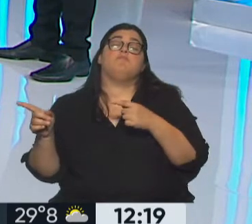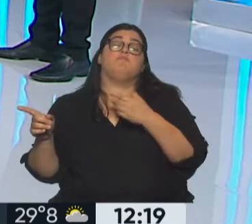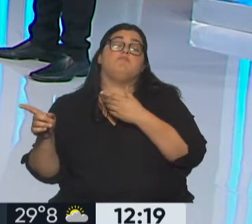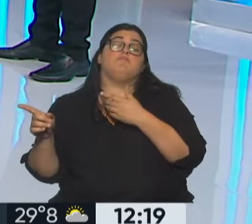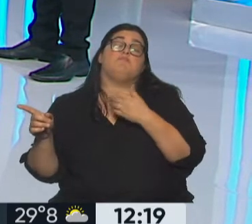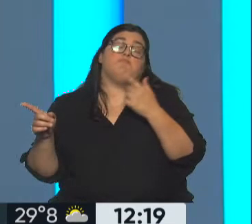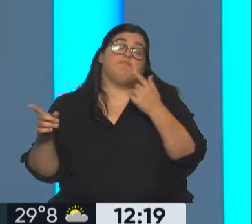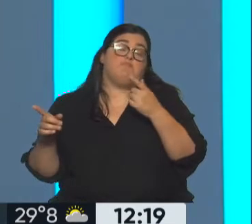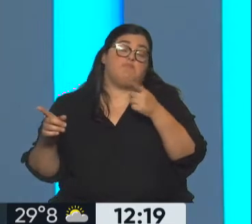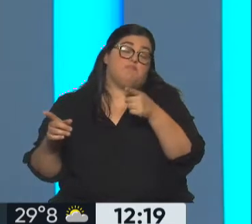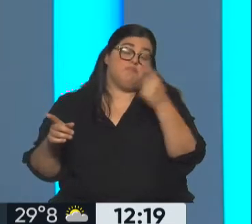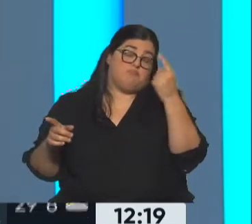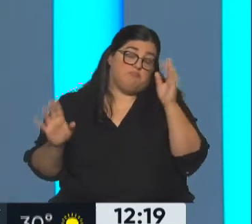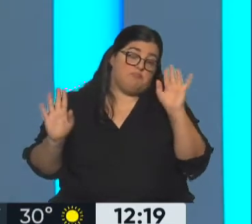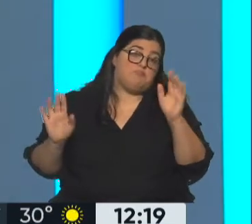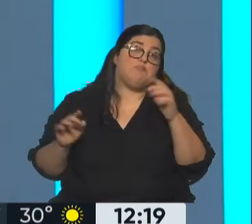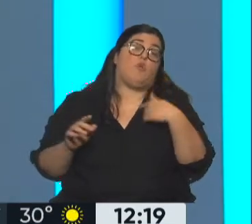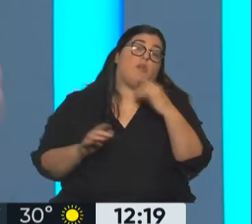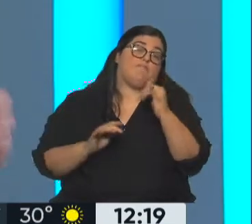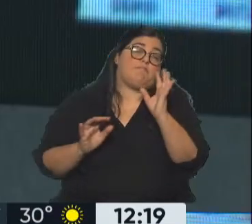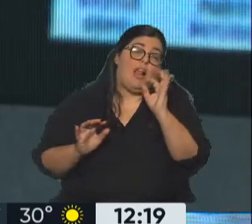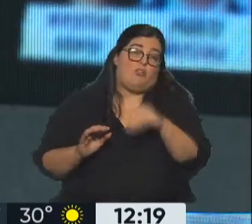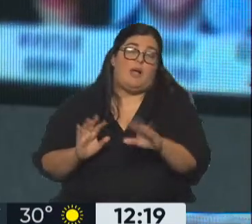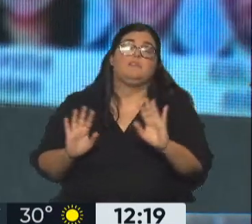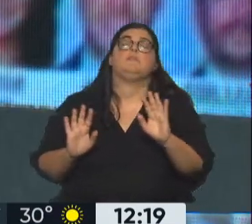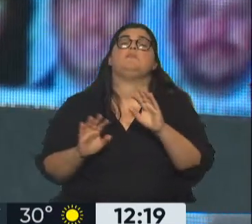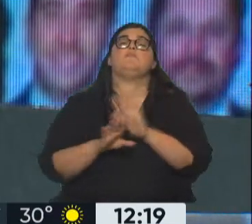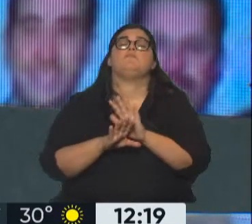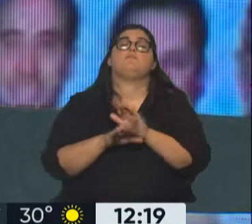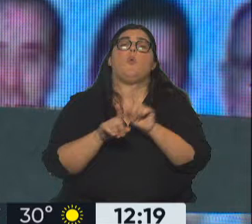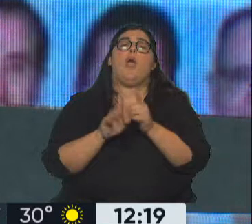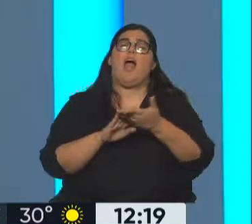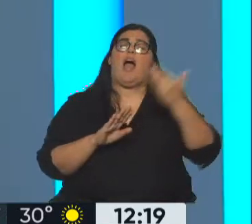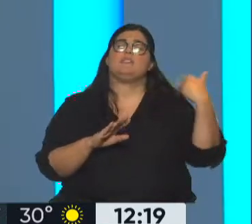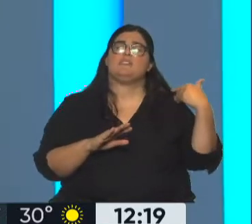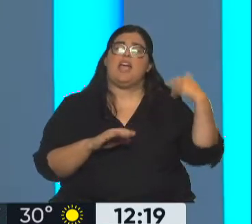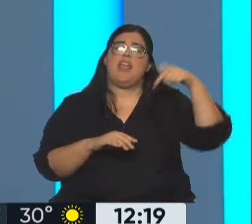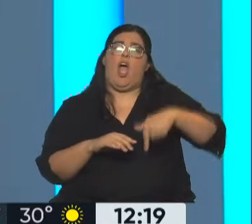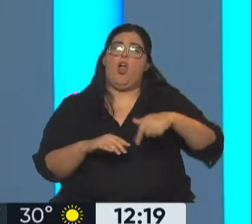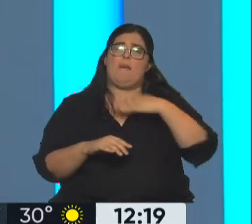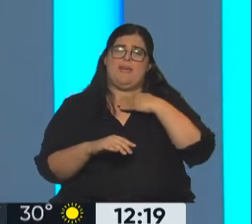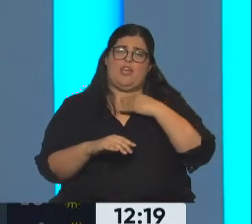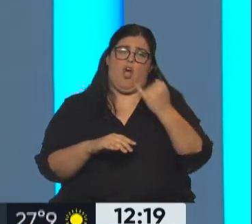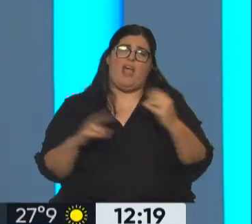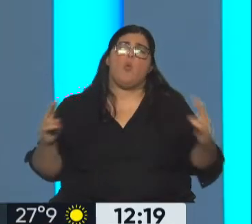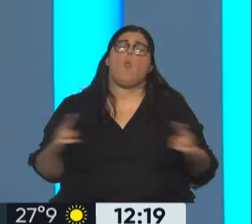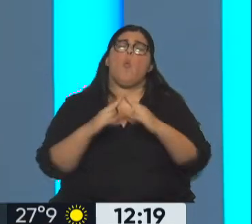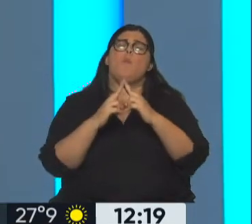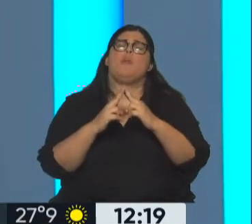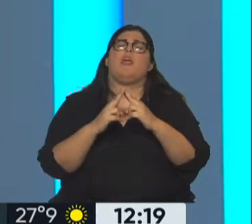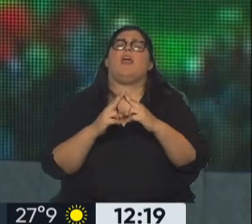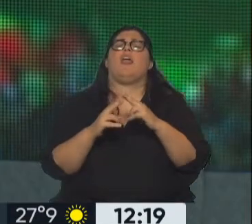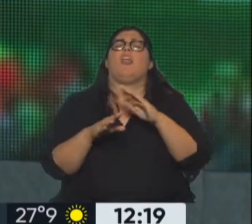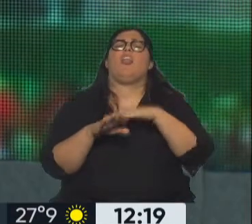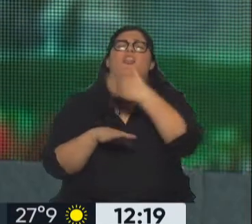querés, como una pequeña nota al pie, con lo que sucedió ayer y está sucediendo hoy en México, que es esta cumbre de la extrema derecha, esta